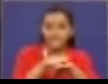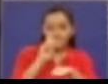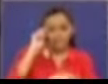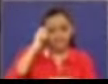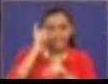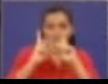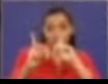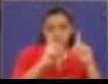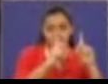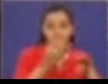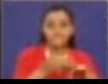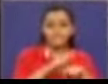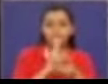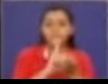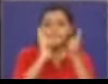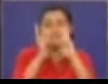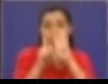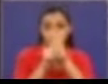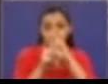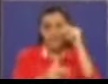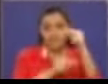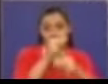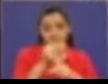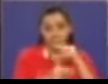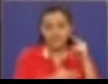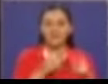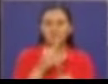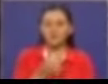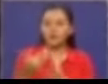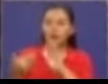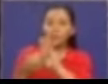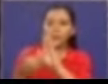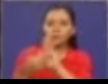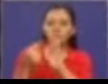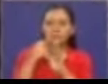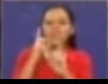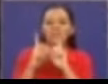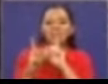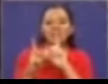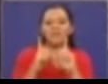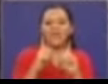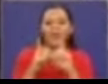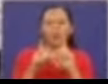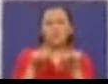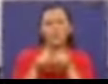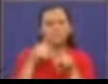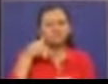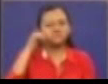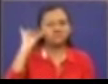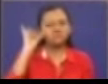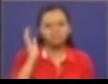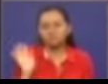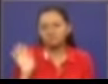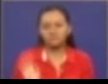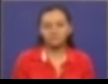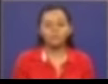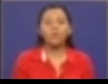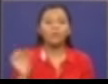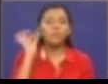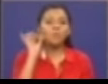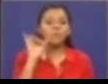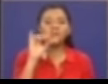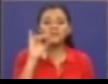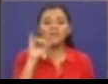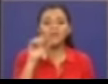La reforma a la ley de herencias ha sido denominado por la oposición como un diálogo de sordos. Cintia Viteri,